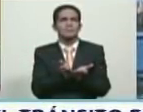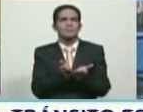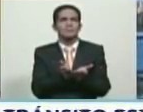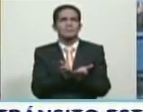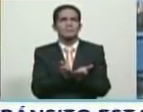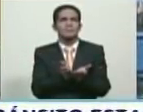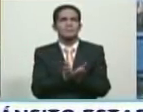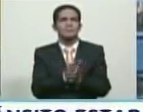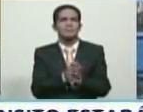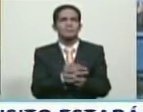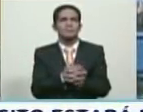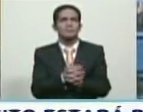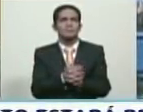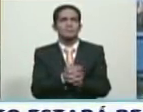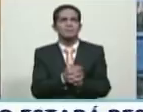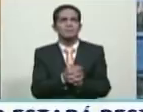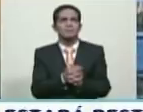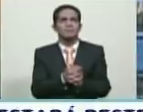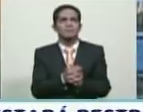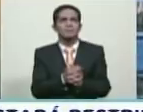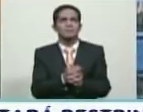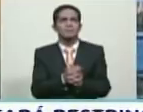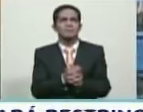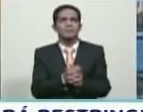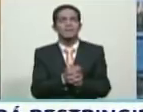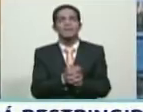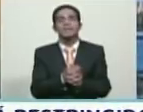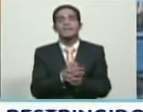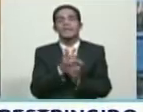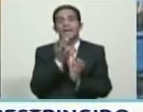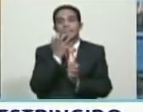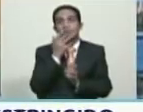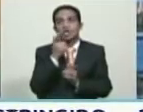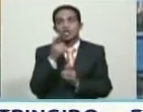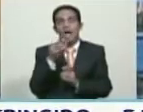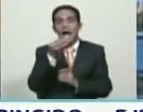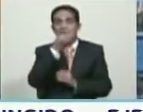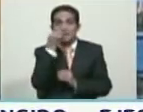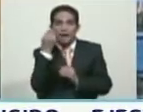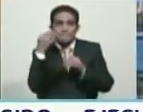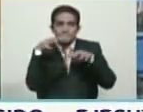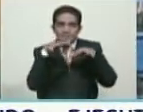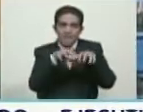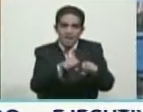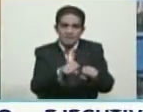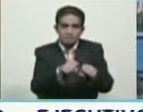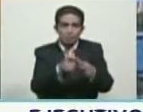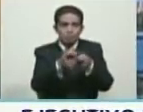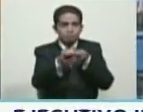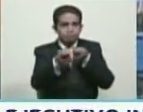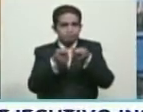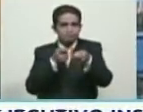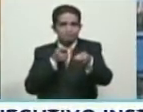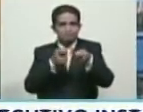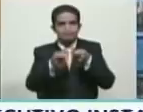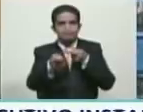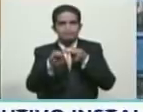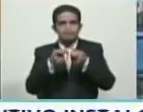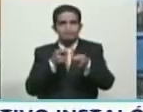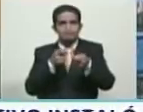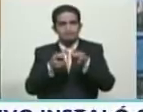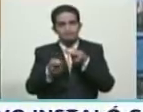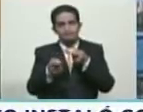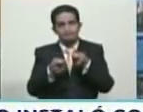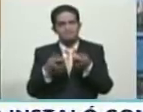The hegemony of monopoly capitalism. La hegemonía del capitalismo monopolista es